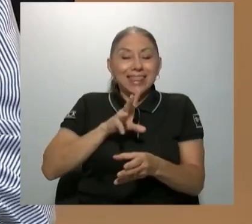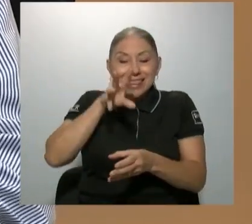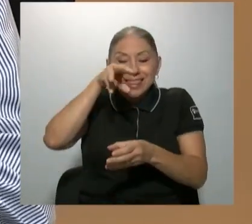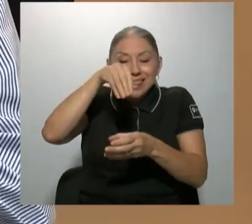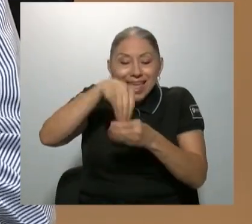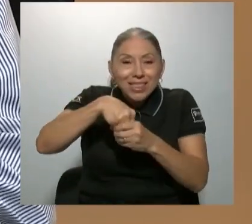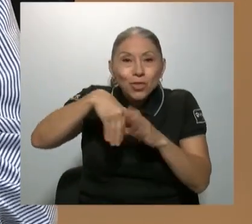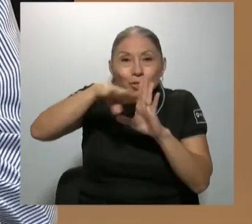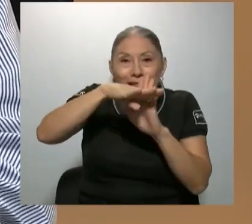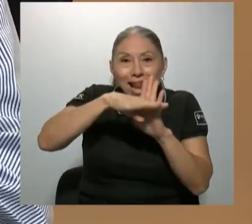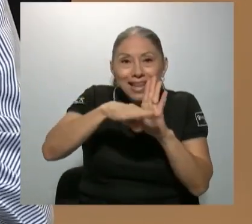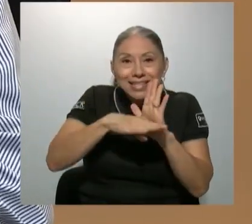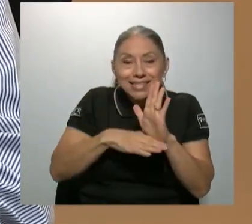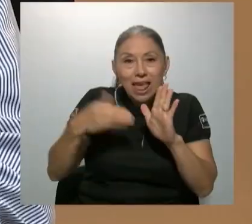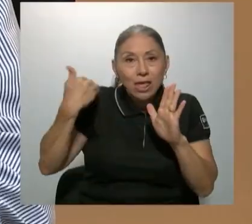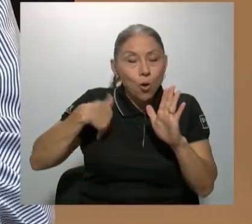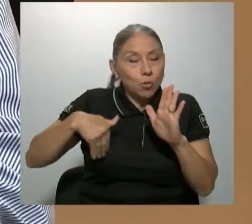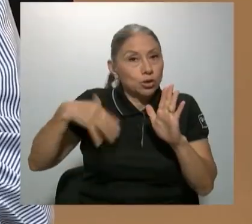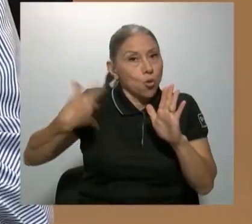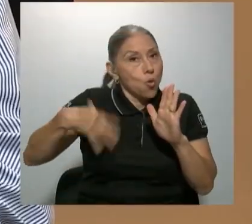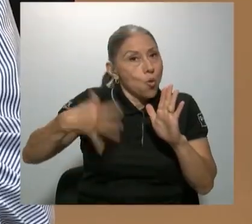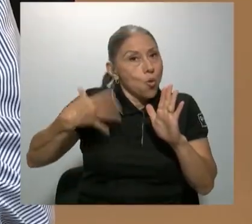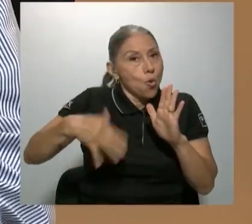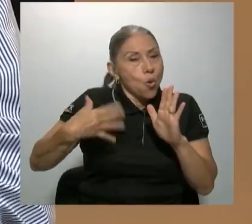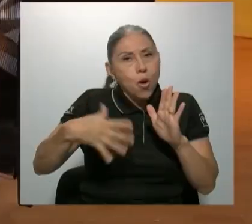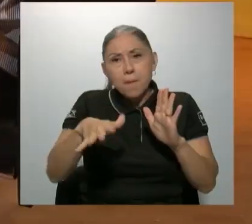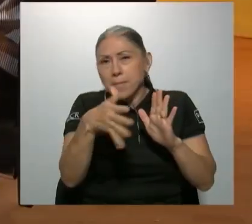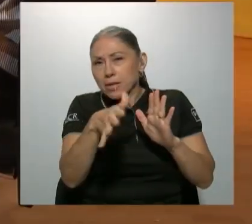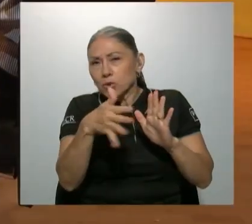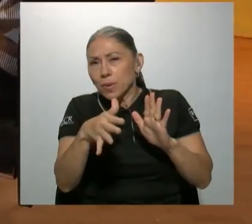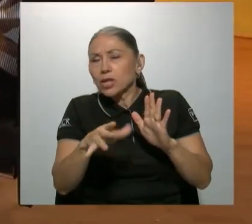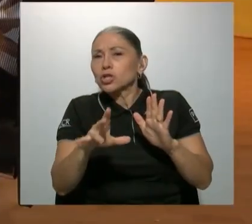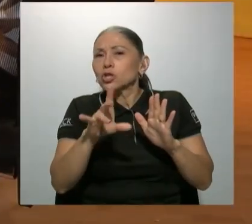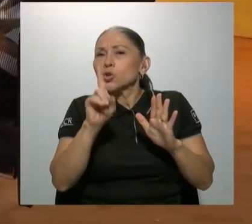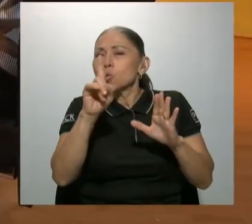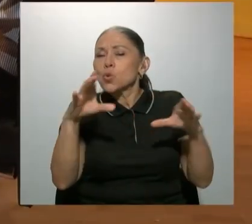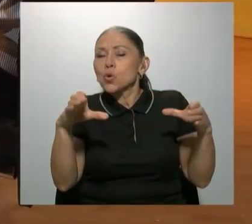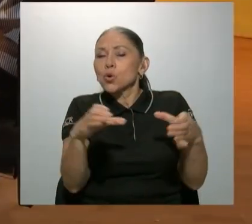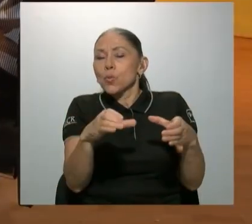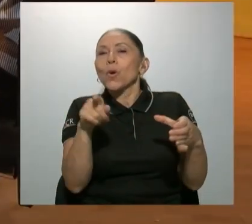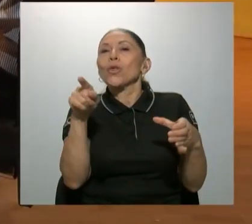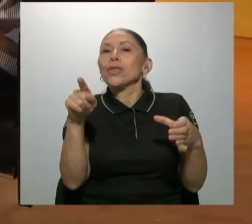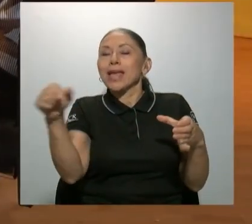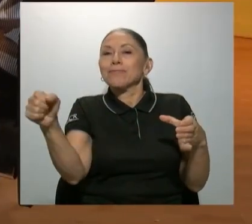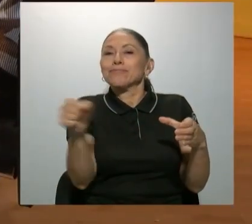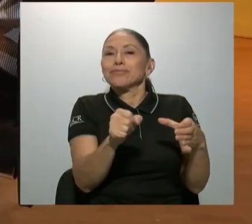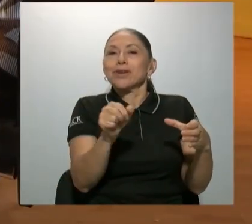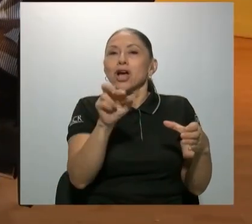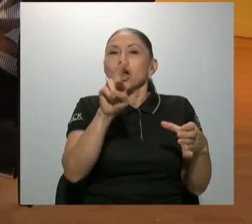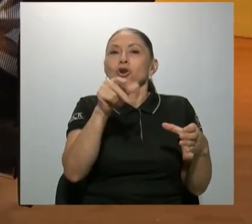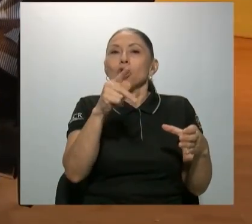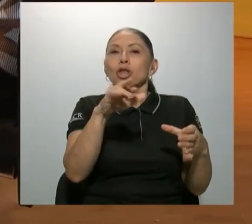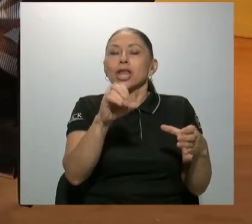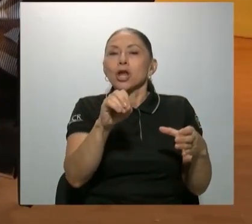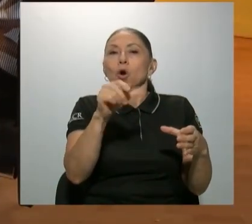hombres van a haber unos 5, 6, 7 en donde Rodrigo va a ocupar un sitial muy importante.